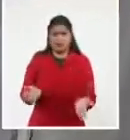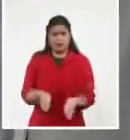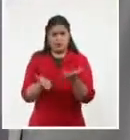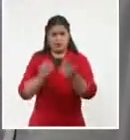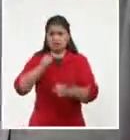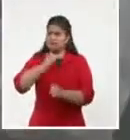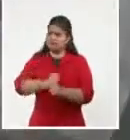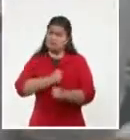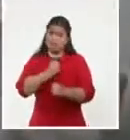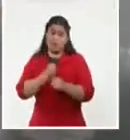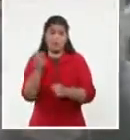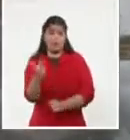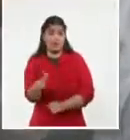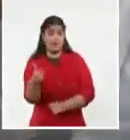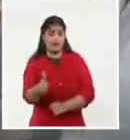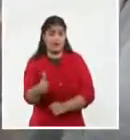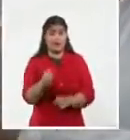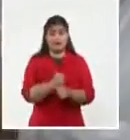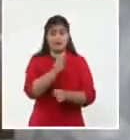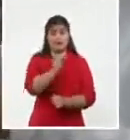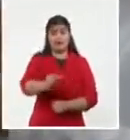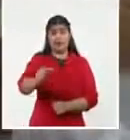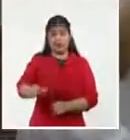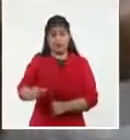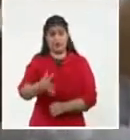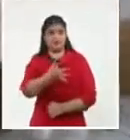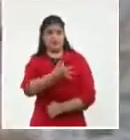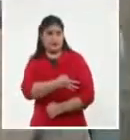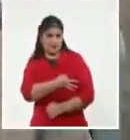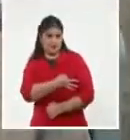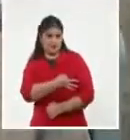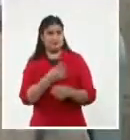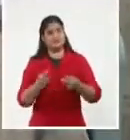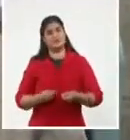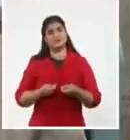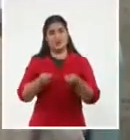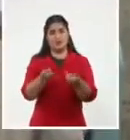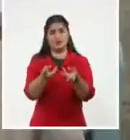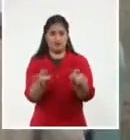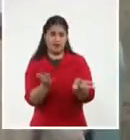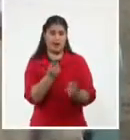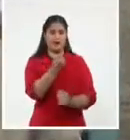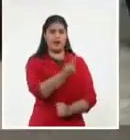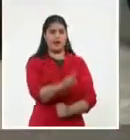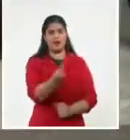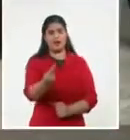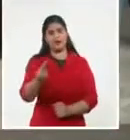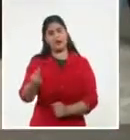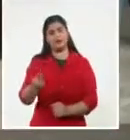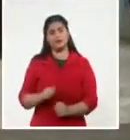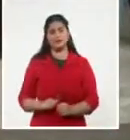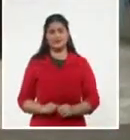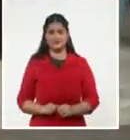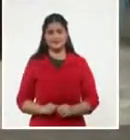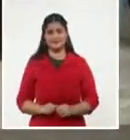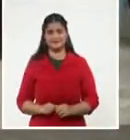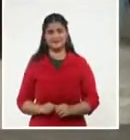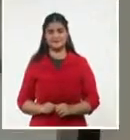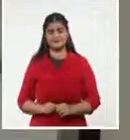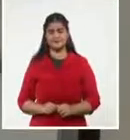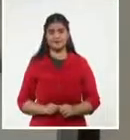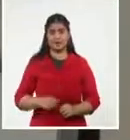con loable desempeño recibieron el sello Mérito al Humanismo, Sensibilidad y Solidaridad. En medio de la compleja situación económica